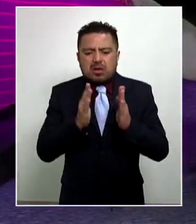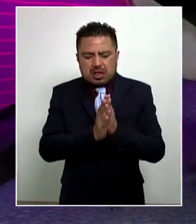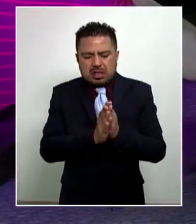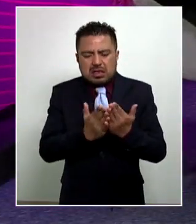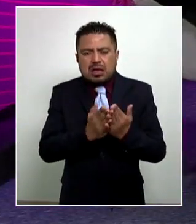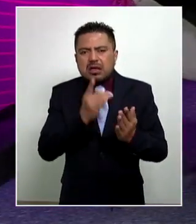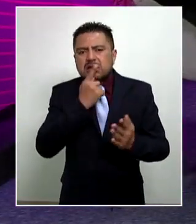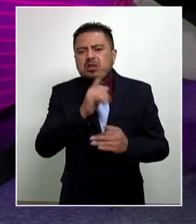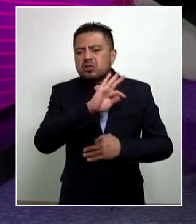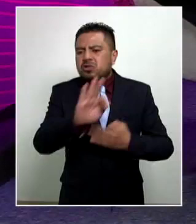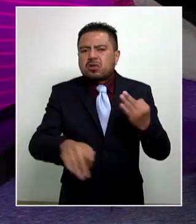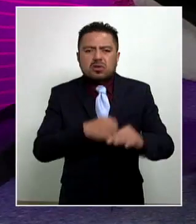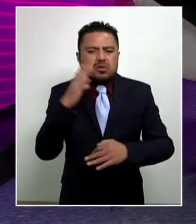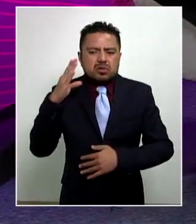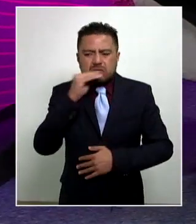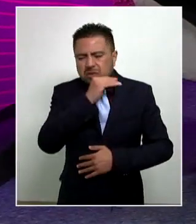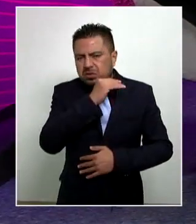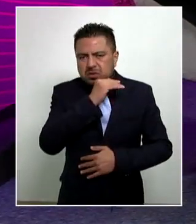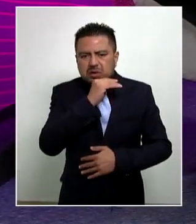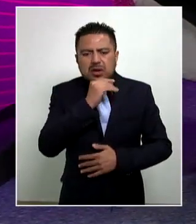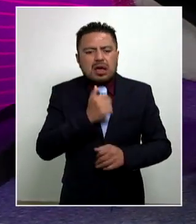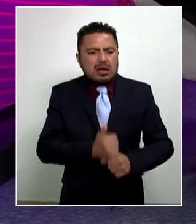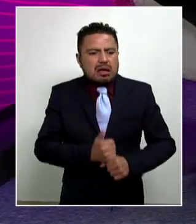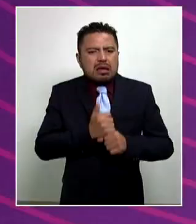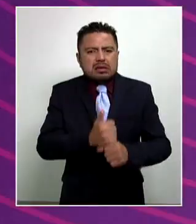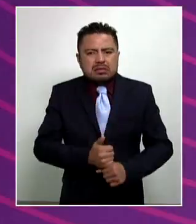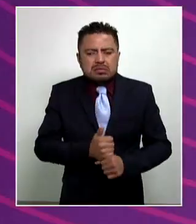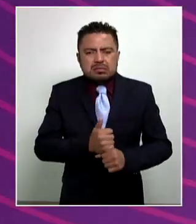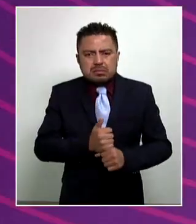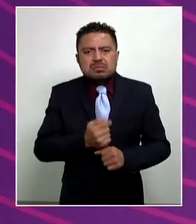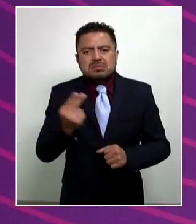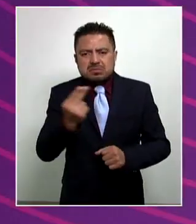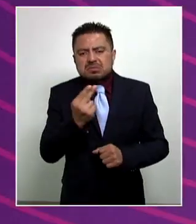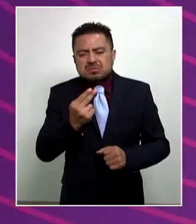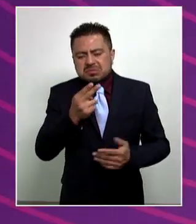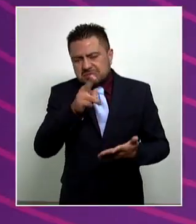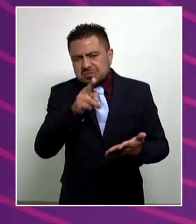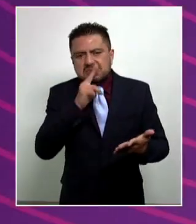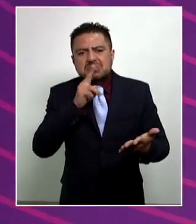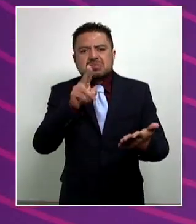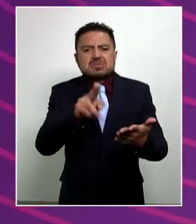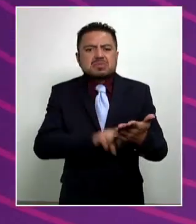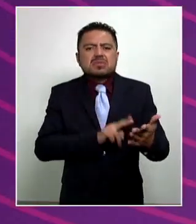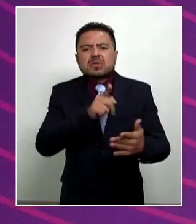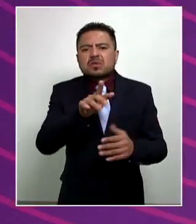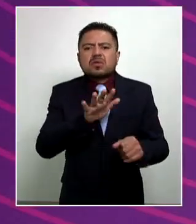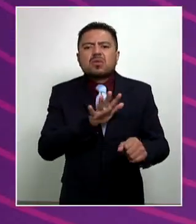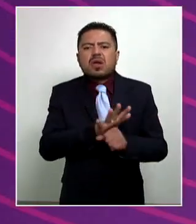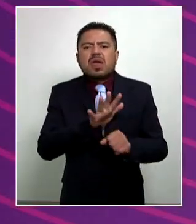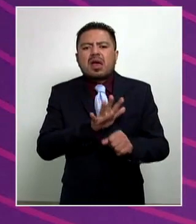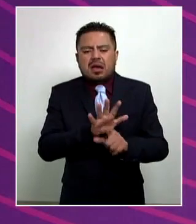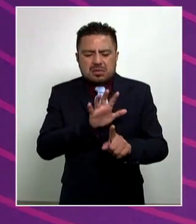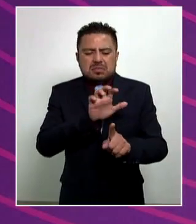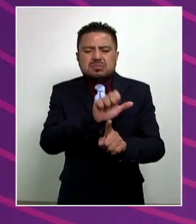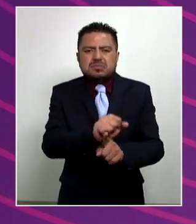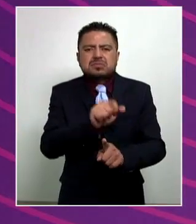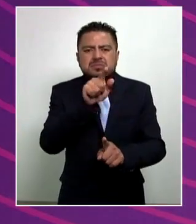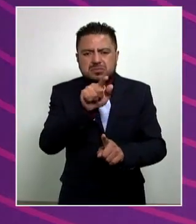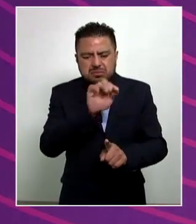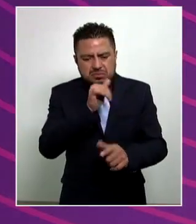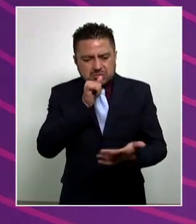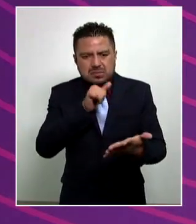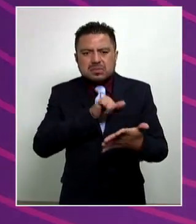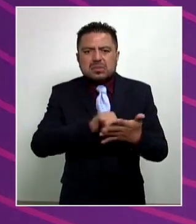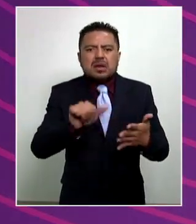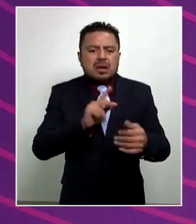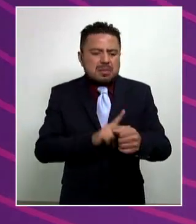dicen que todos son esclavos. Y entonces, como tú eres esclava, amerita que yo te etiquete y te ponga bajo prejuicio y te estigmatice por